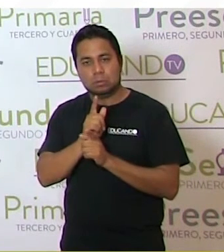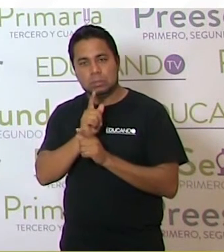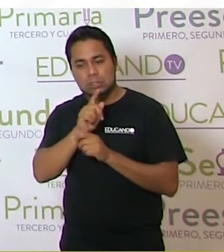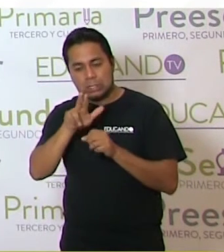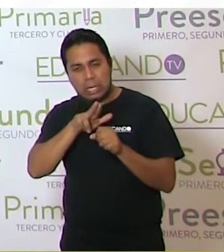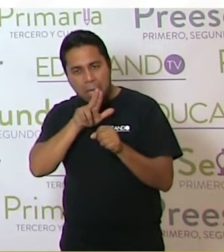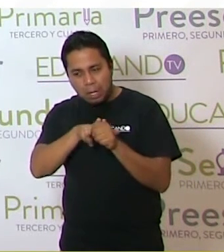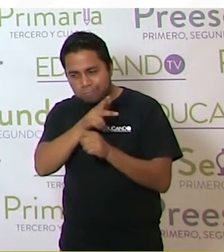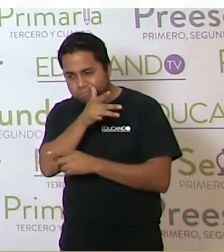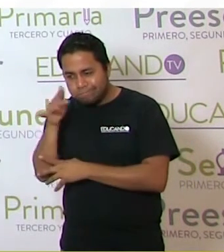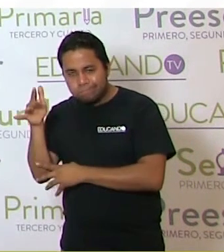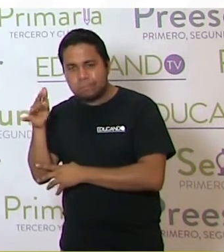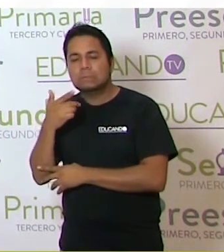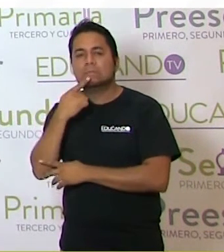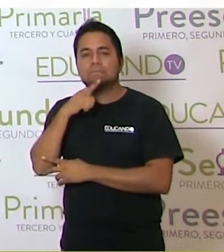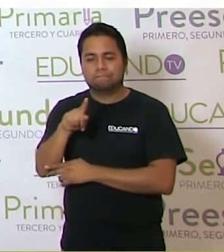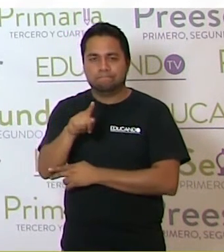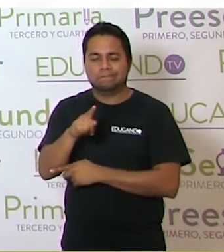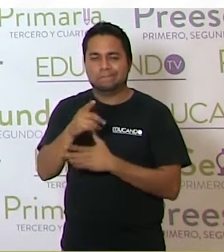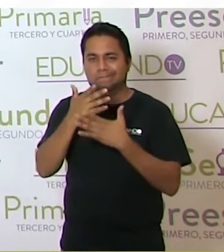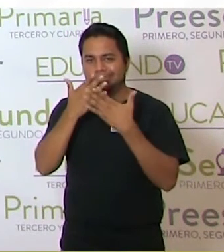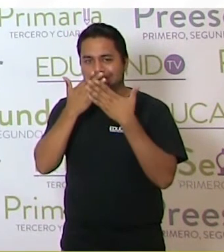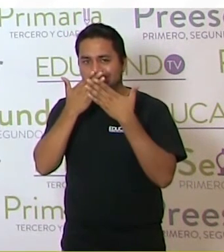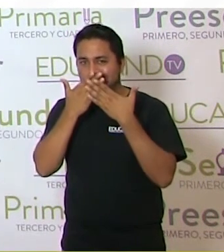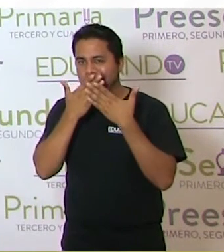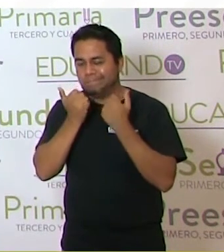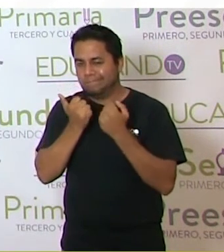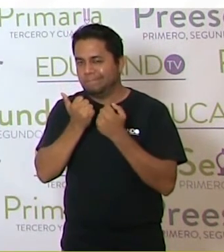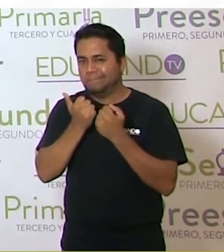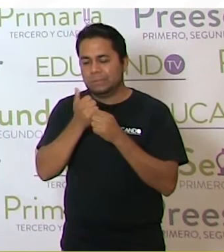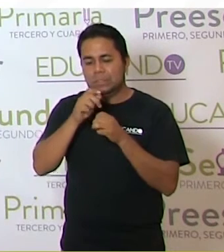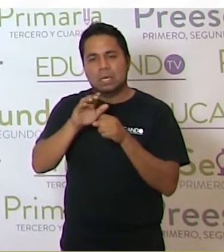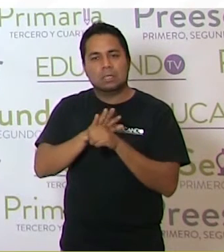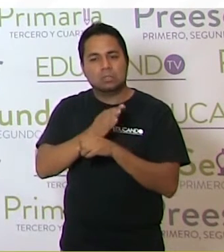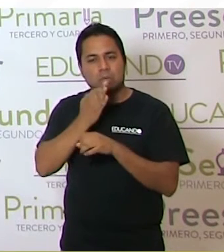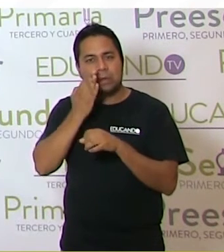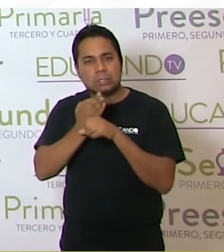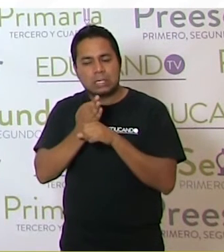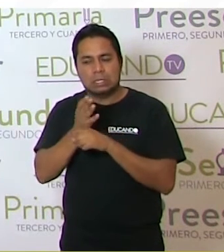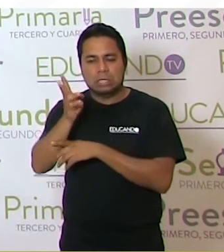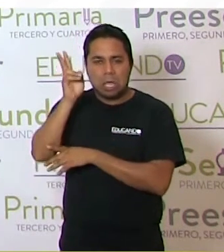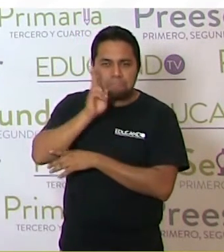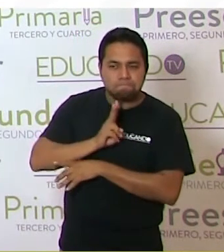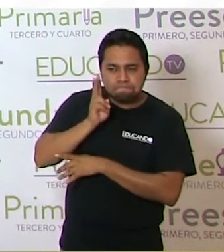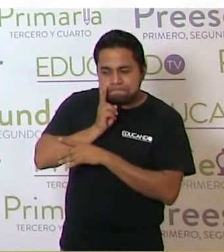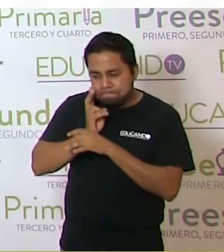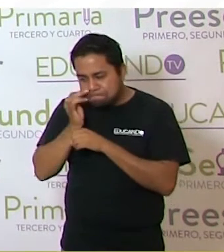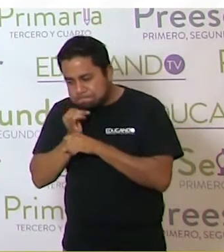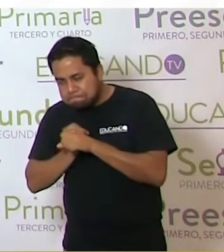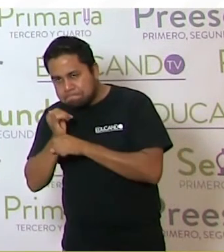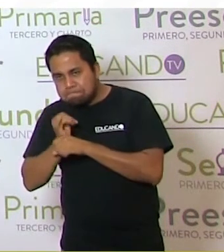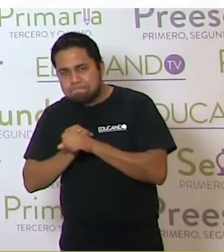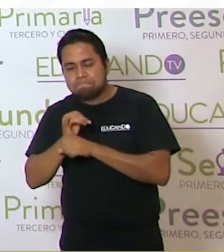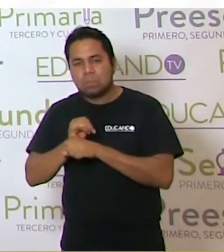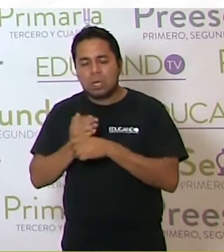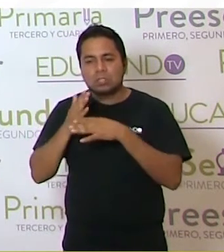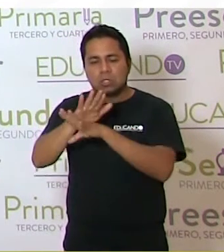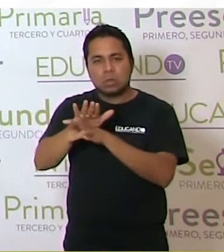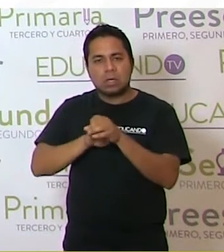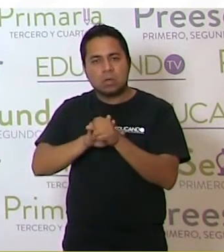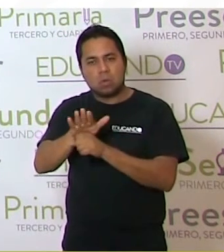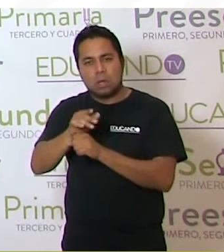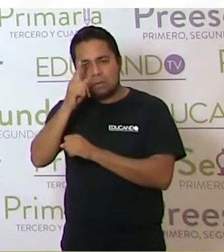que no se han llevado a cabo suficientes pruebas sobre el impacto a